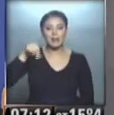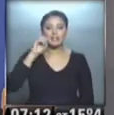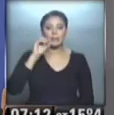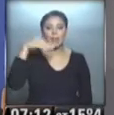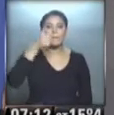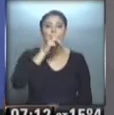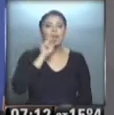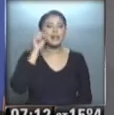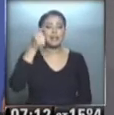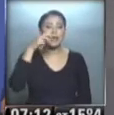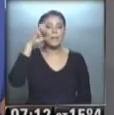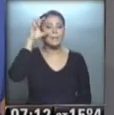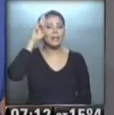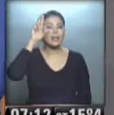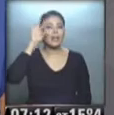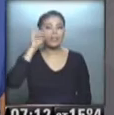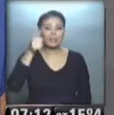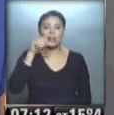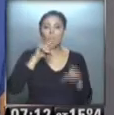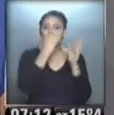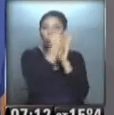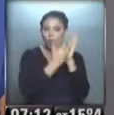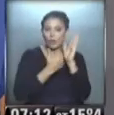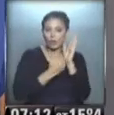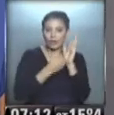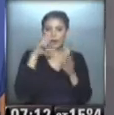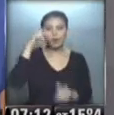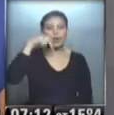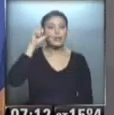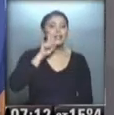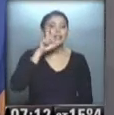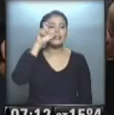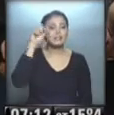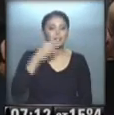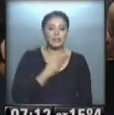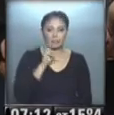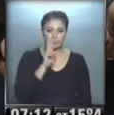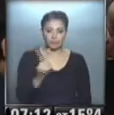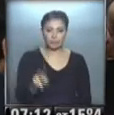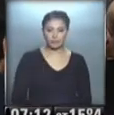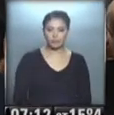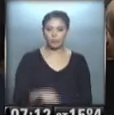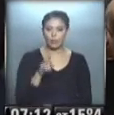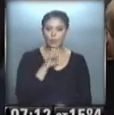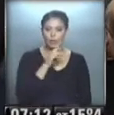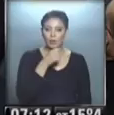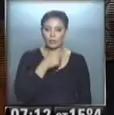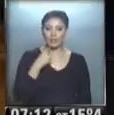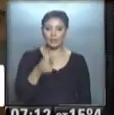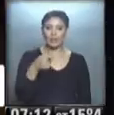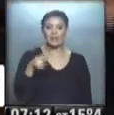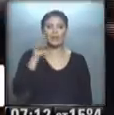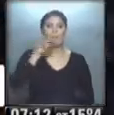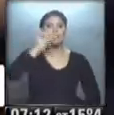maría verónica perdida en el marco del programa raíces que lleva adelante el conicet era científica repatriada número